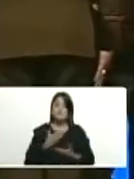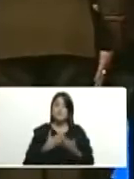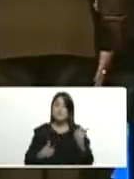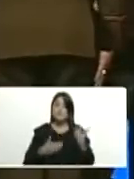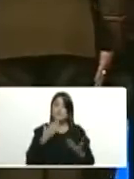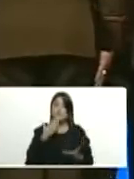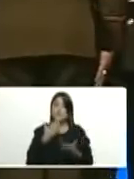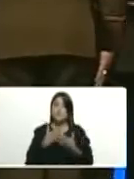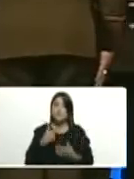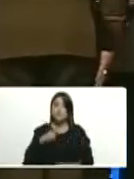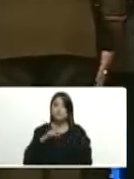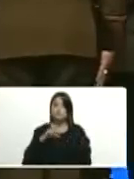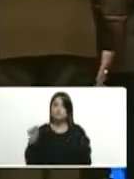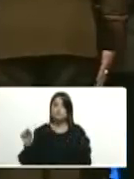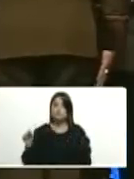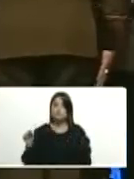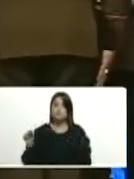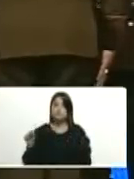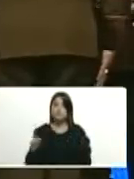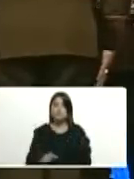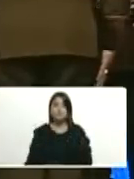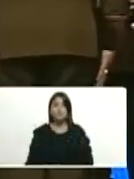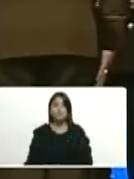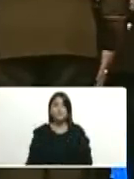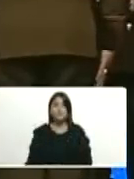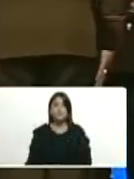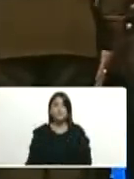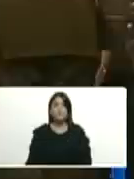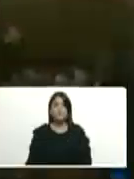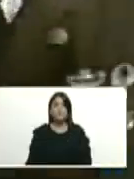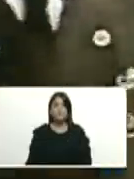autorización para retirarme. ¡Álale!